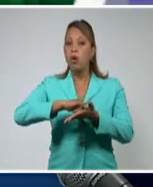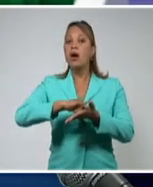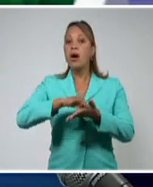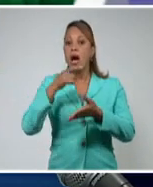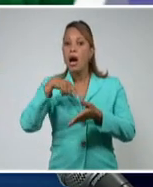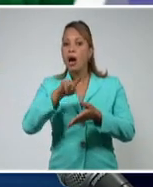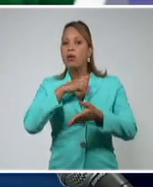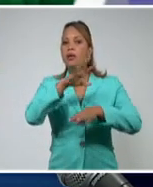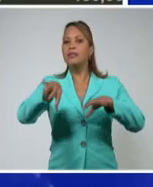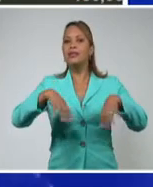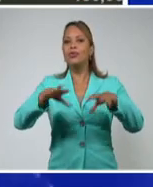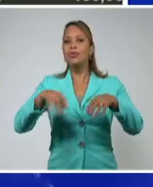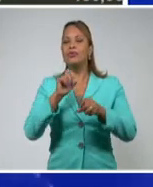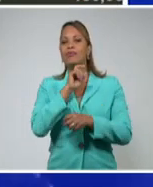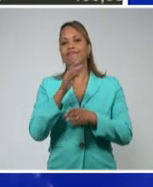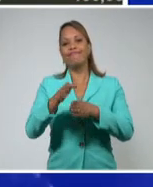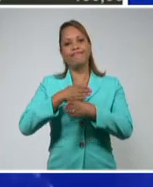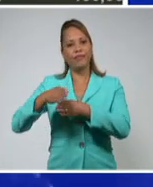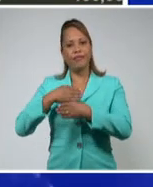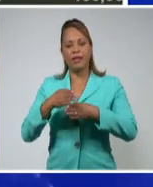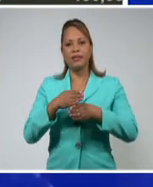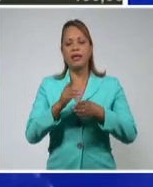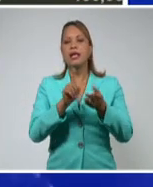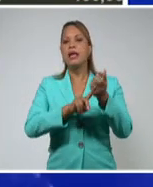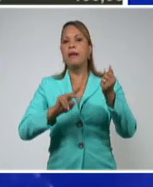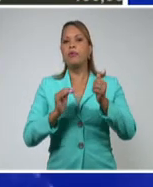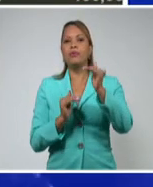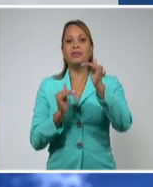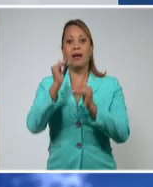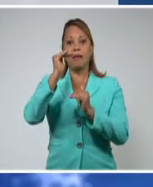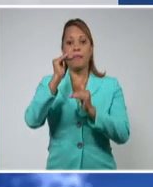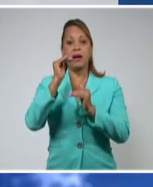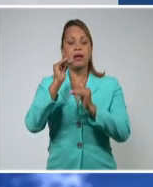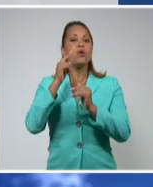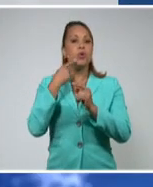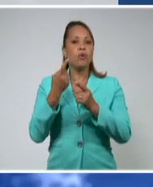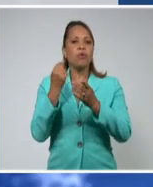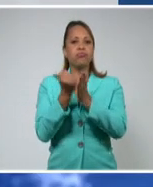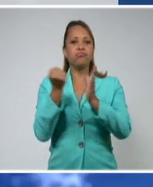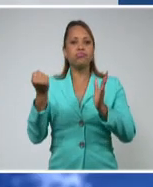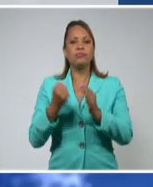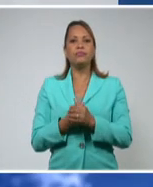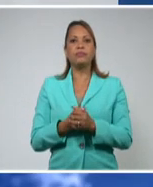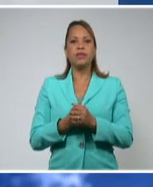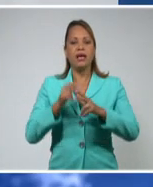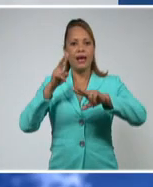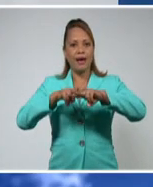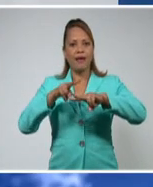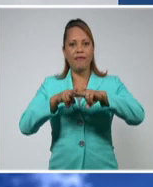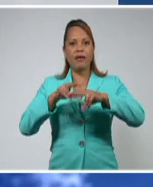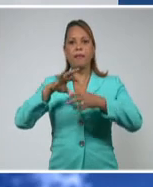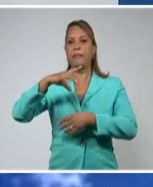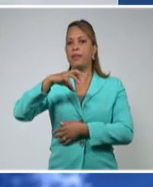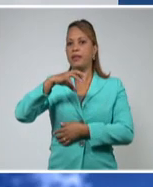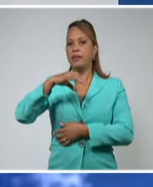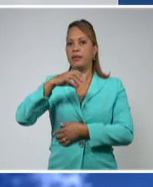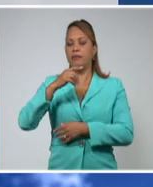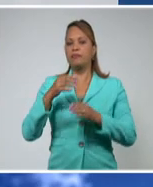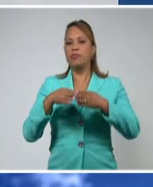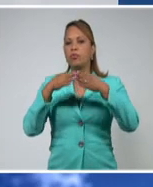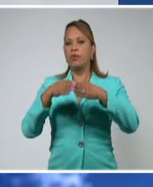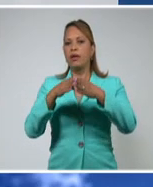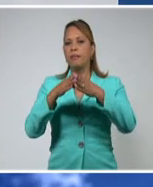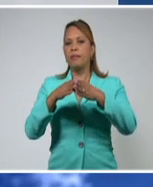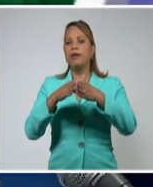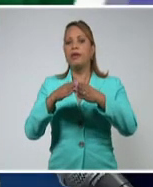situación es diferente las provincias con mayor número de casos confirmados son la habana pinar del río granma y